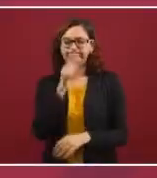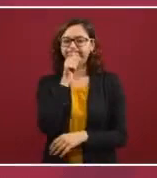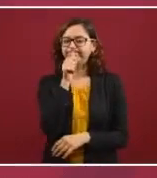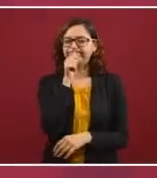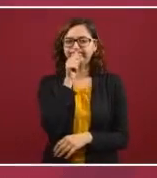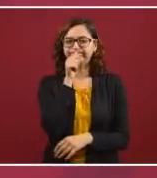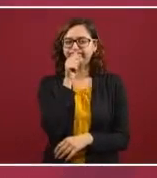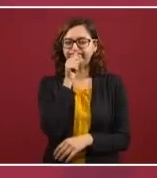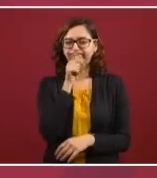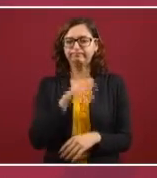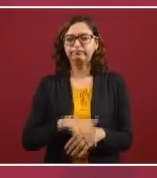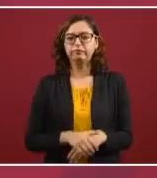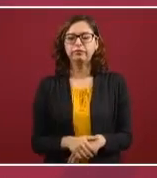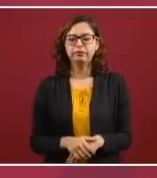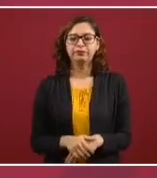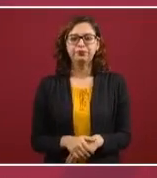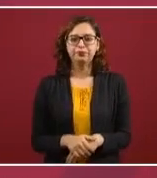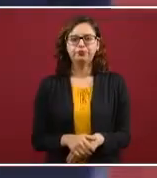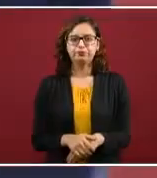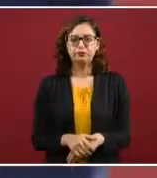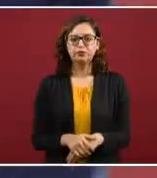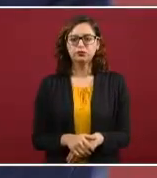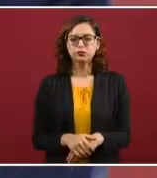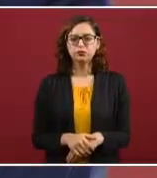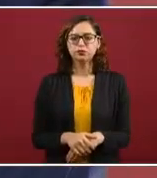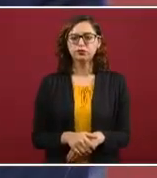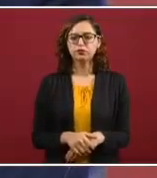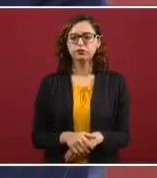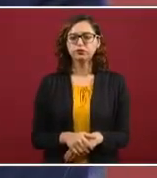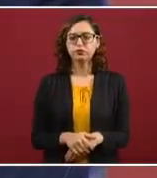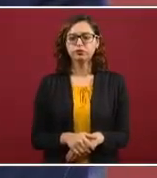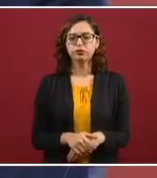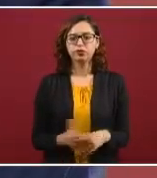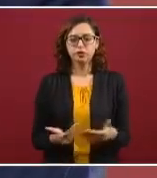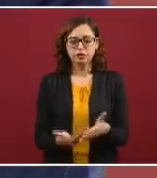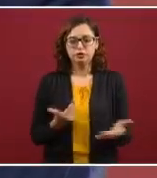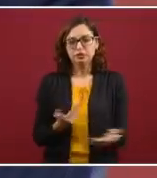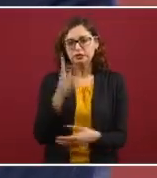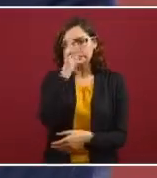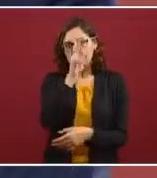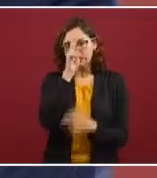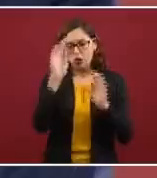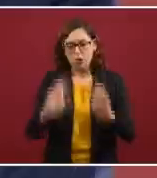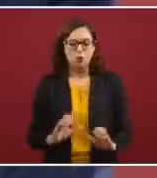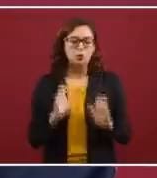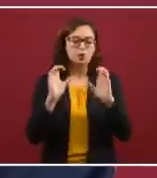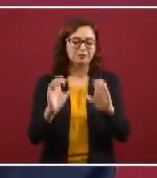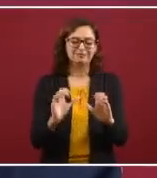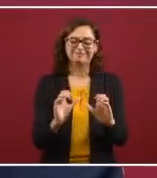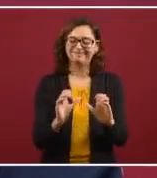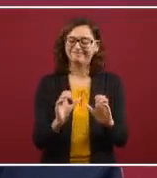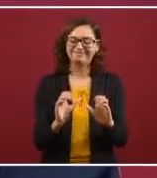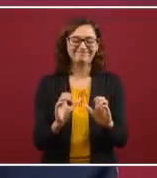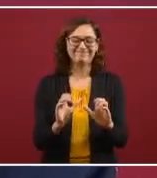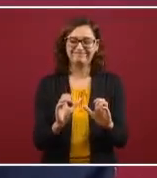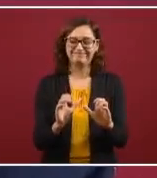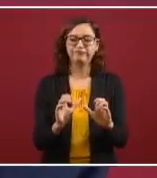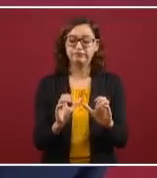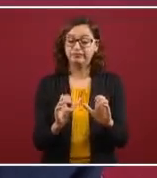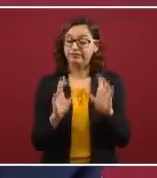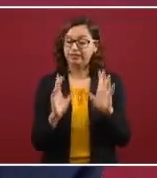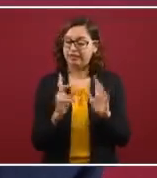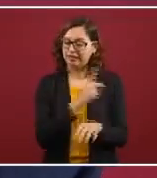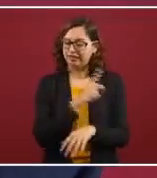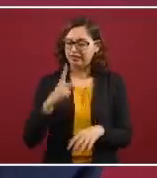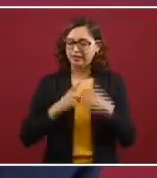no actuaron con precaución. Entonces, se está haciendo una revisión